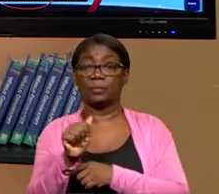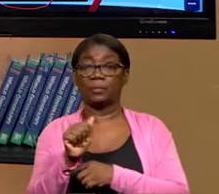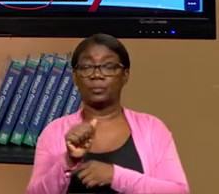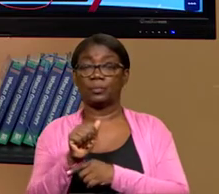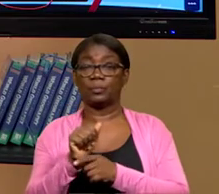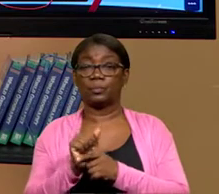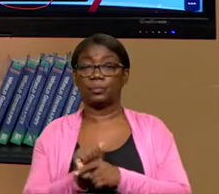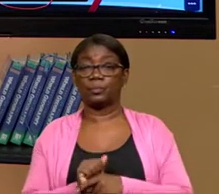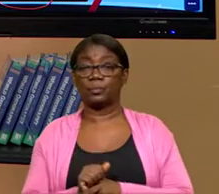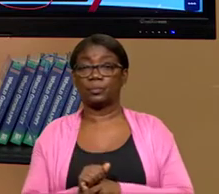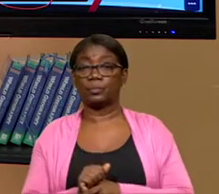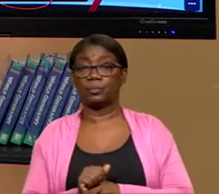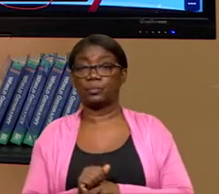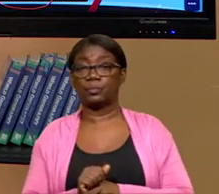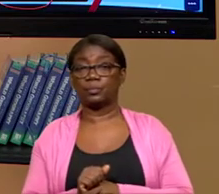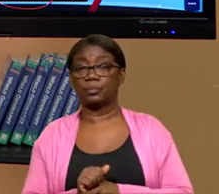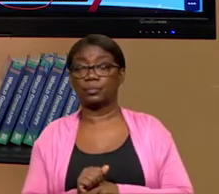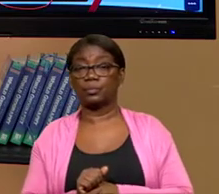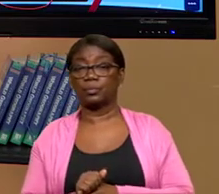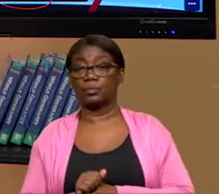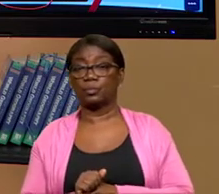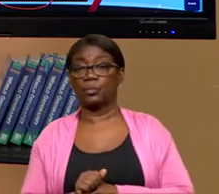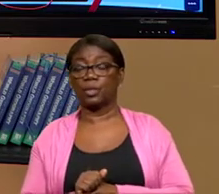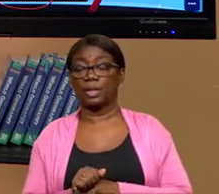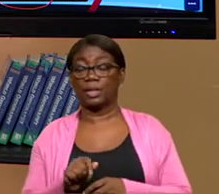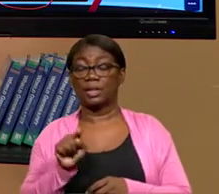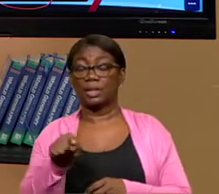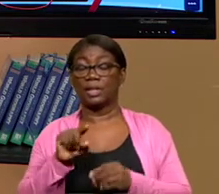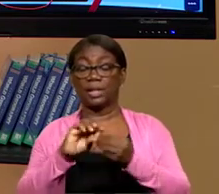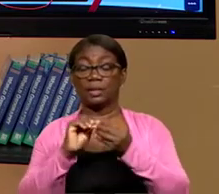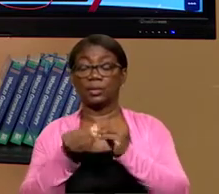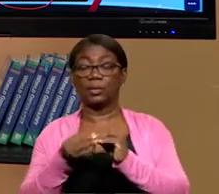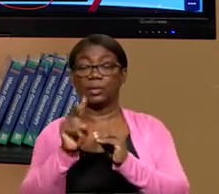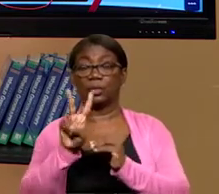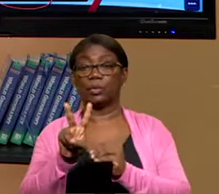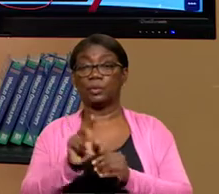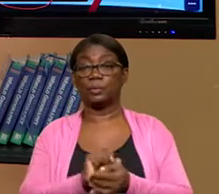que sería el punto 2, ¿ok?